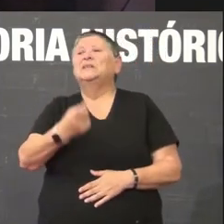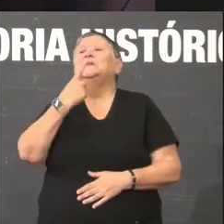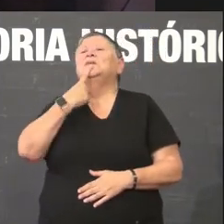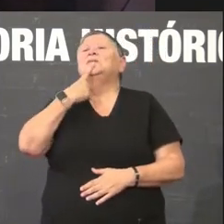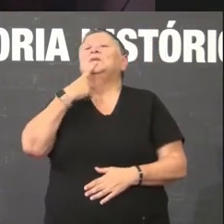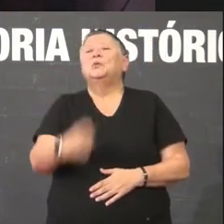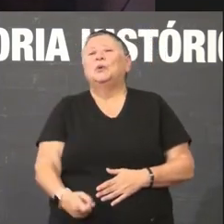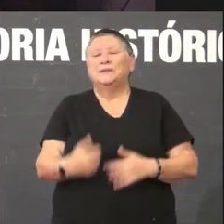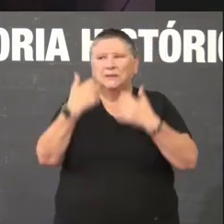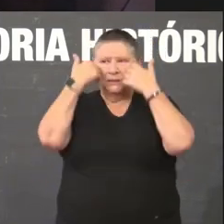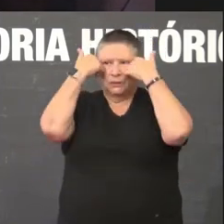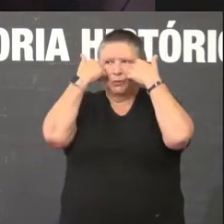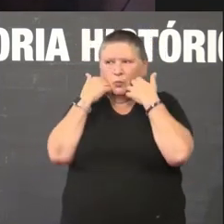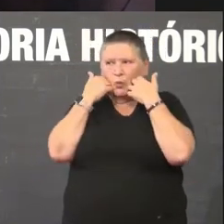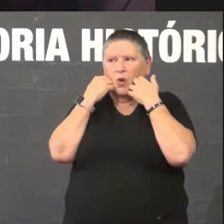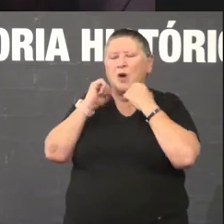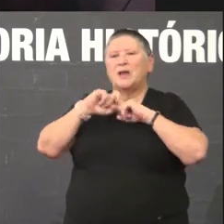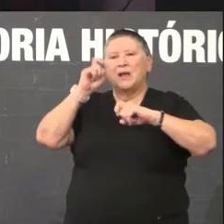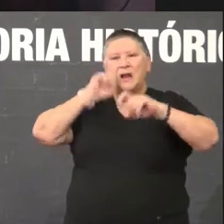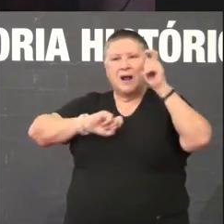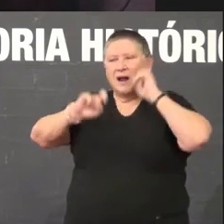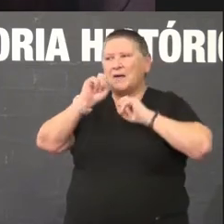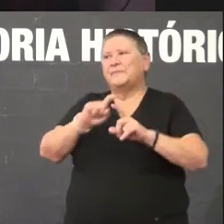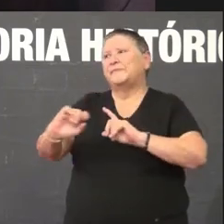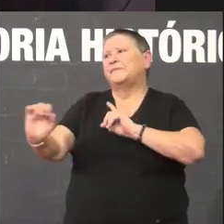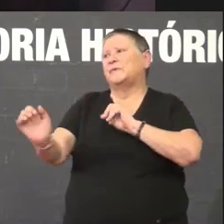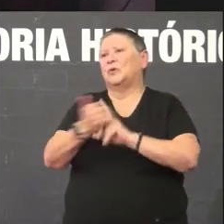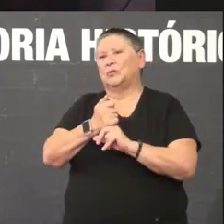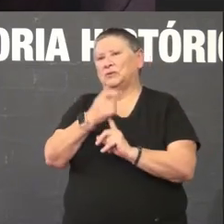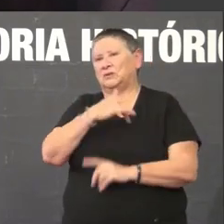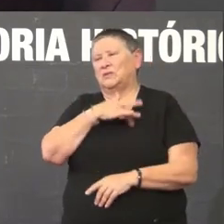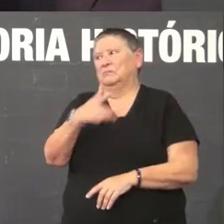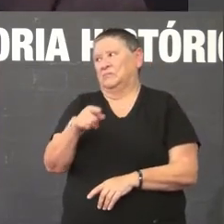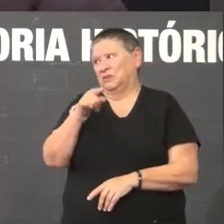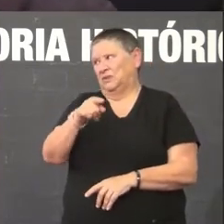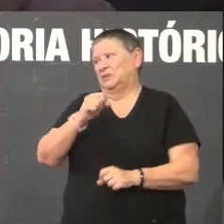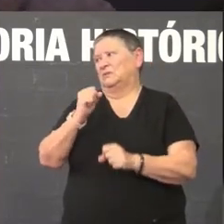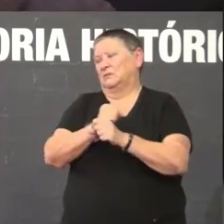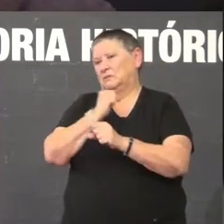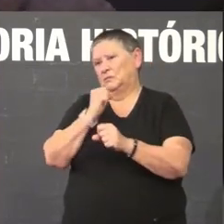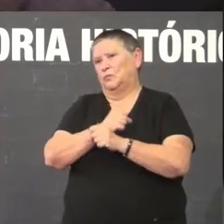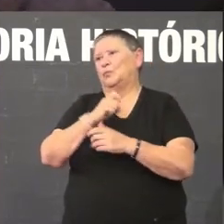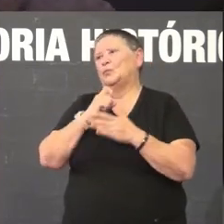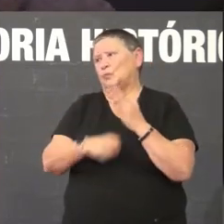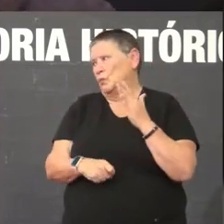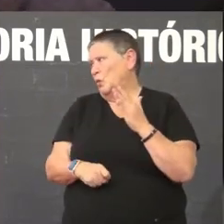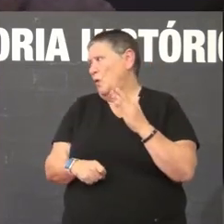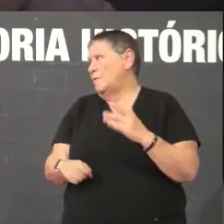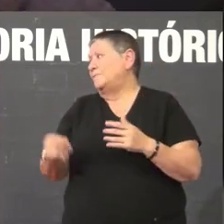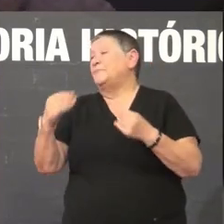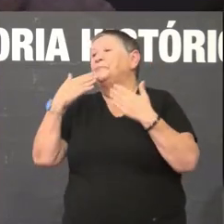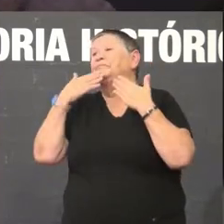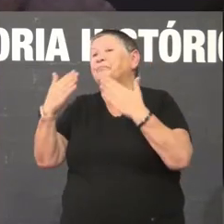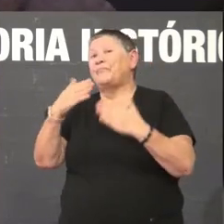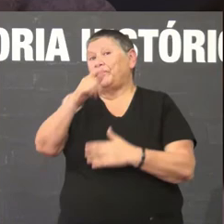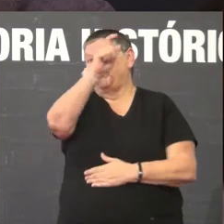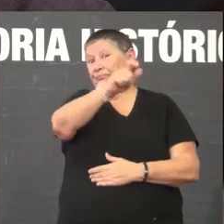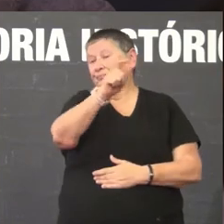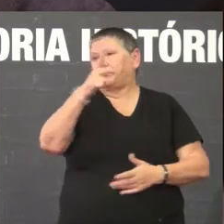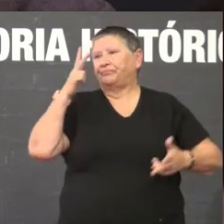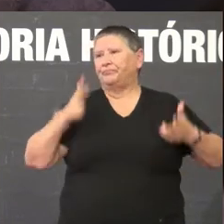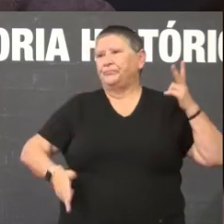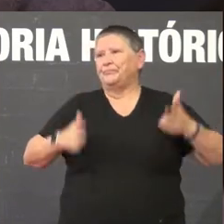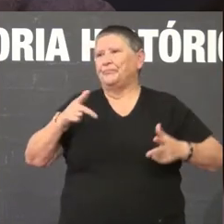e lágrimas conseguir esa amnistía. E, sobre todo, gracias aos vascos. Os vascos